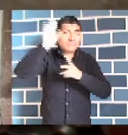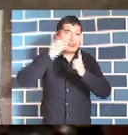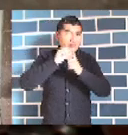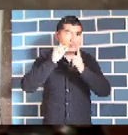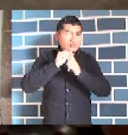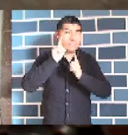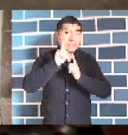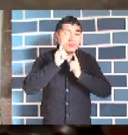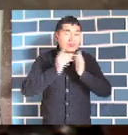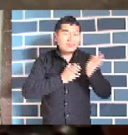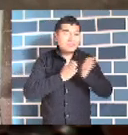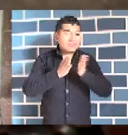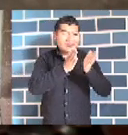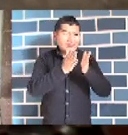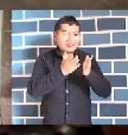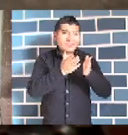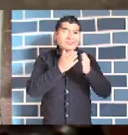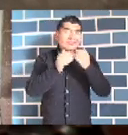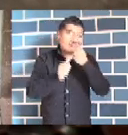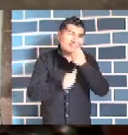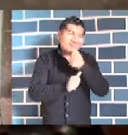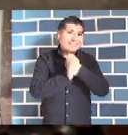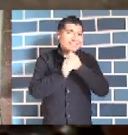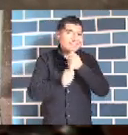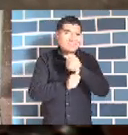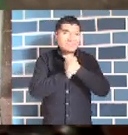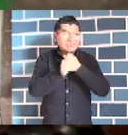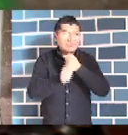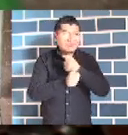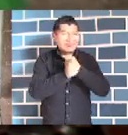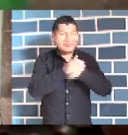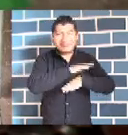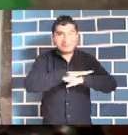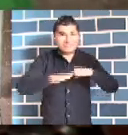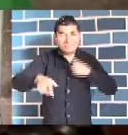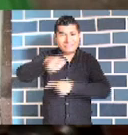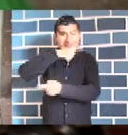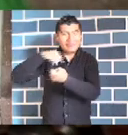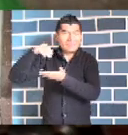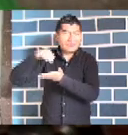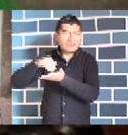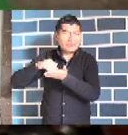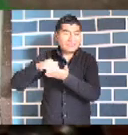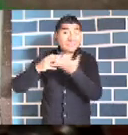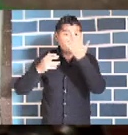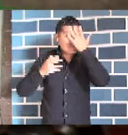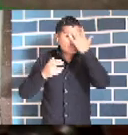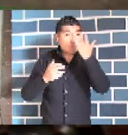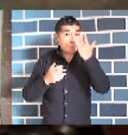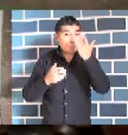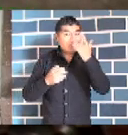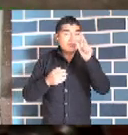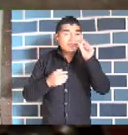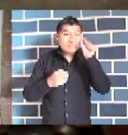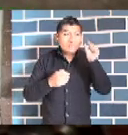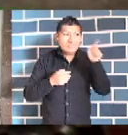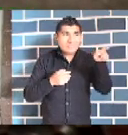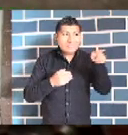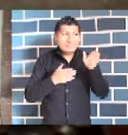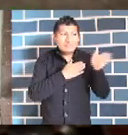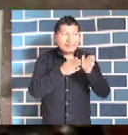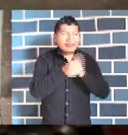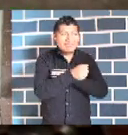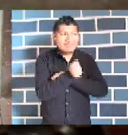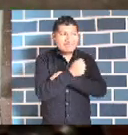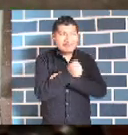un camino muy peligroso y sin retorno porque es poco sabio